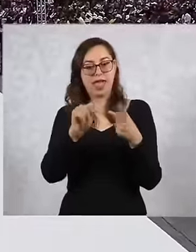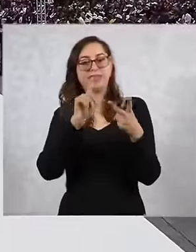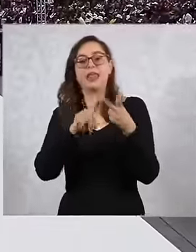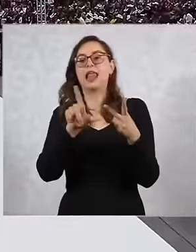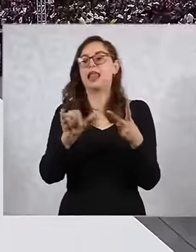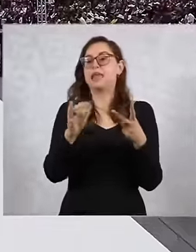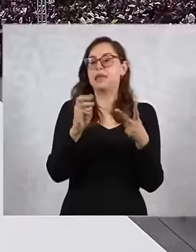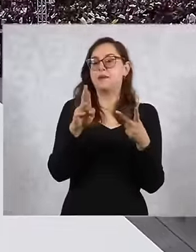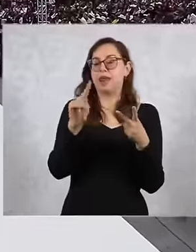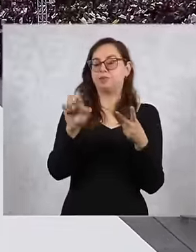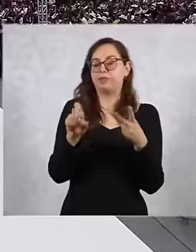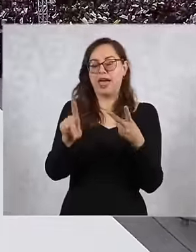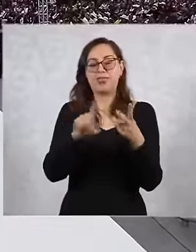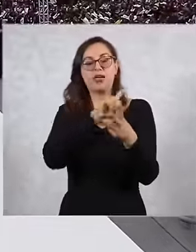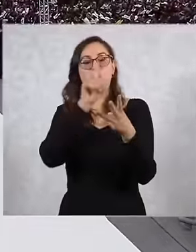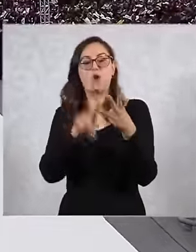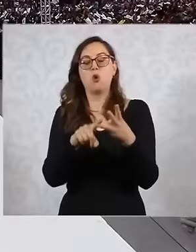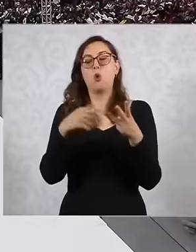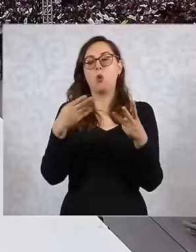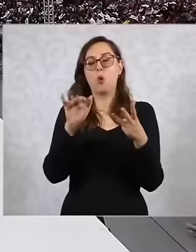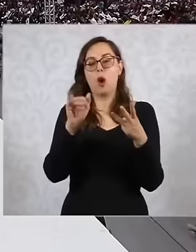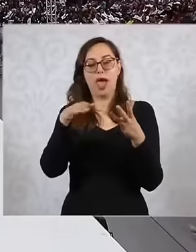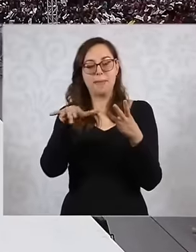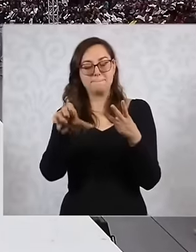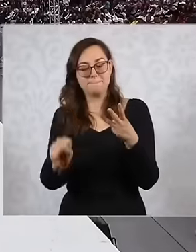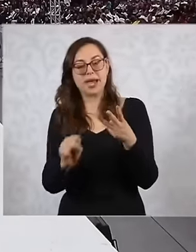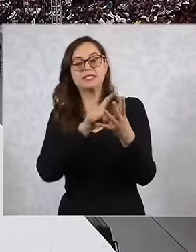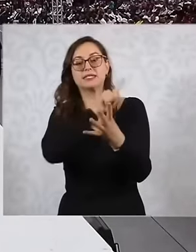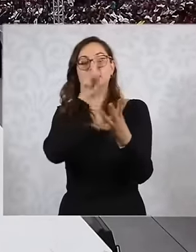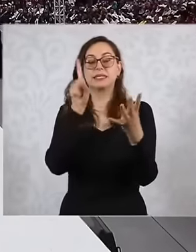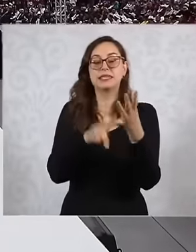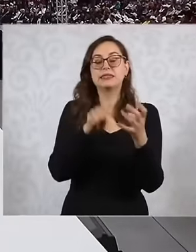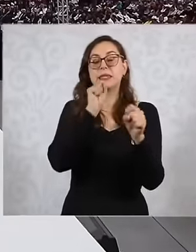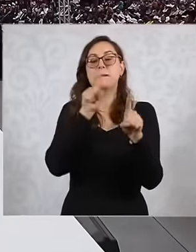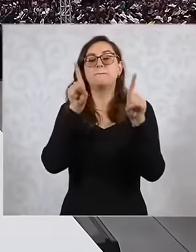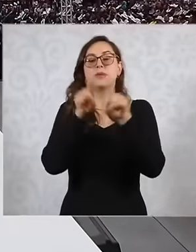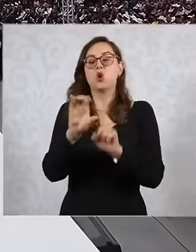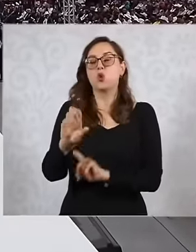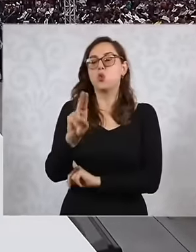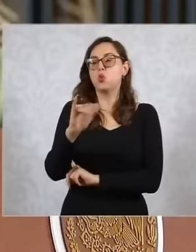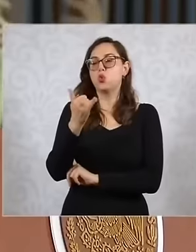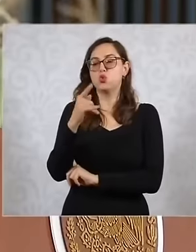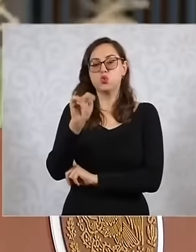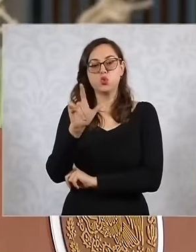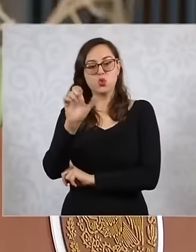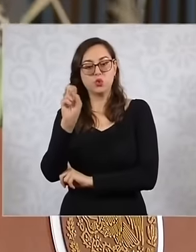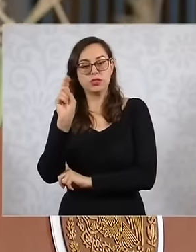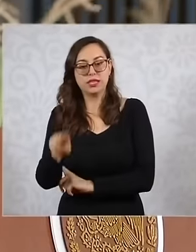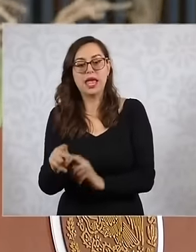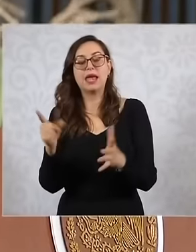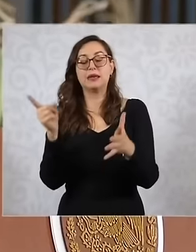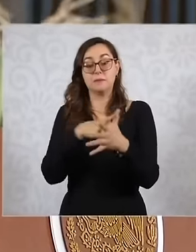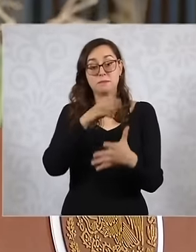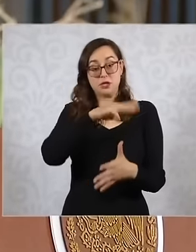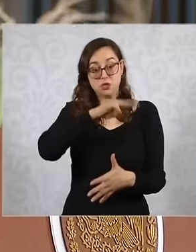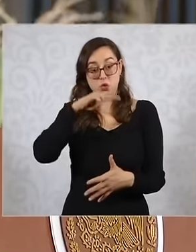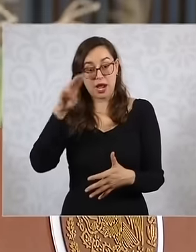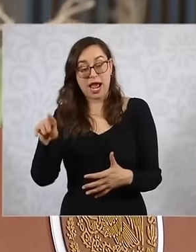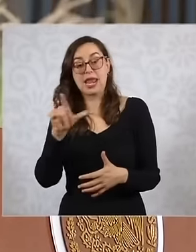Guaymas, Sonora, Laguna de Cuyutlán en Manzanillo, Lázaro Cárdenas,